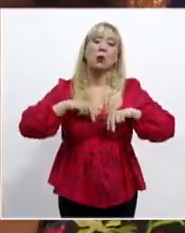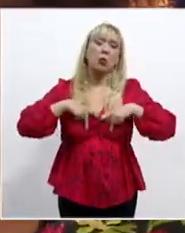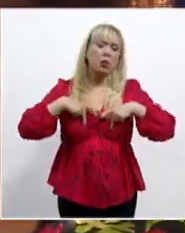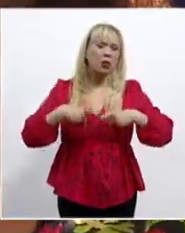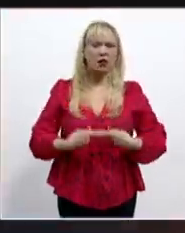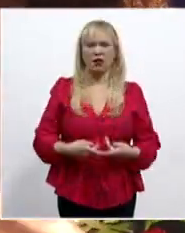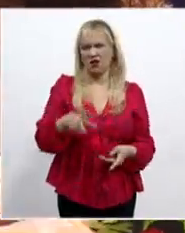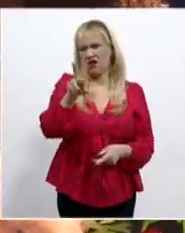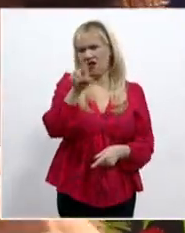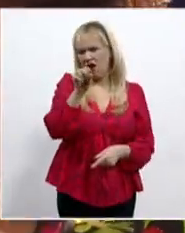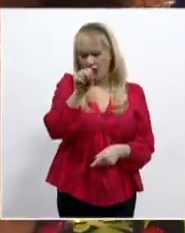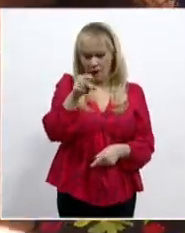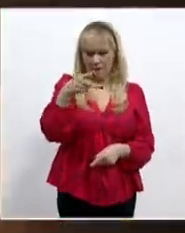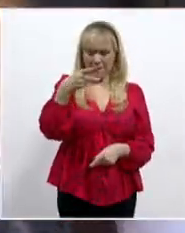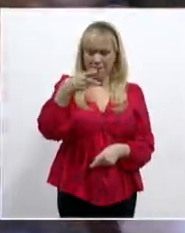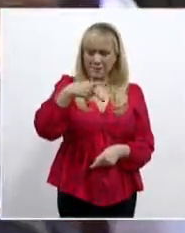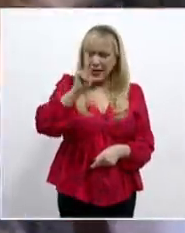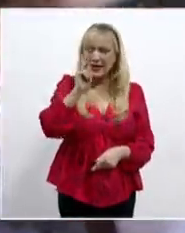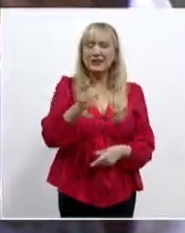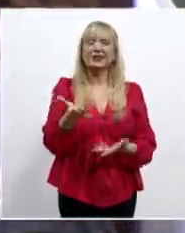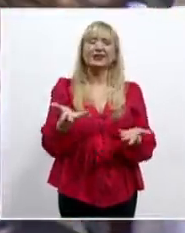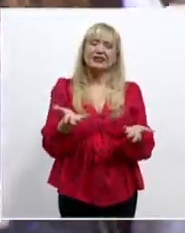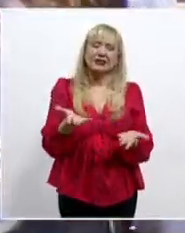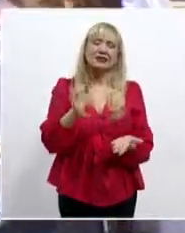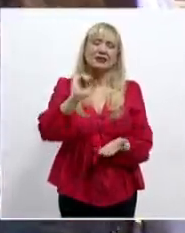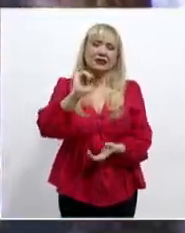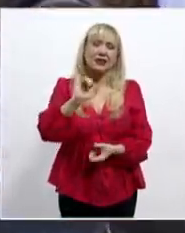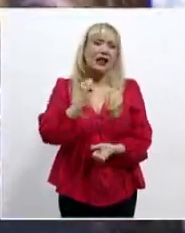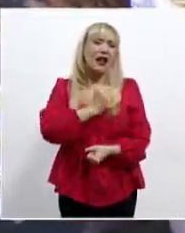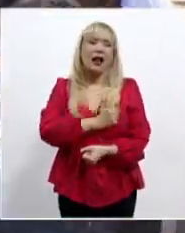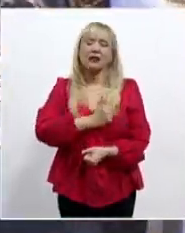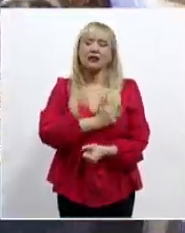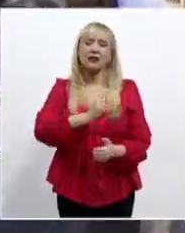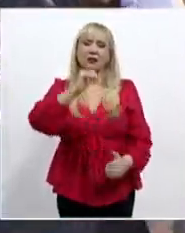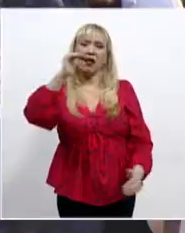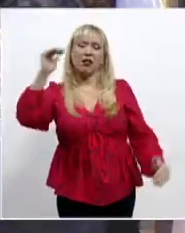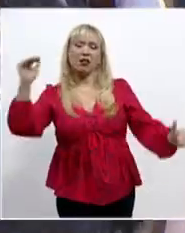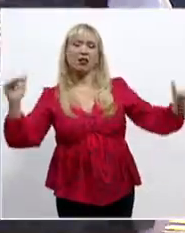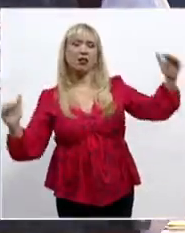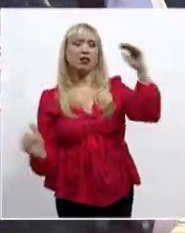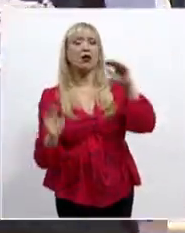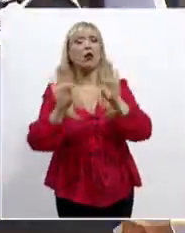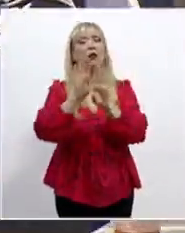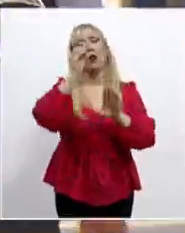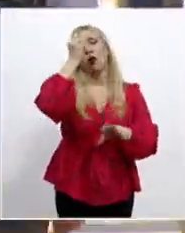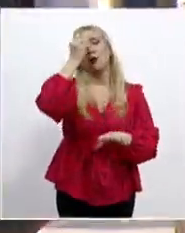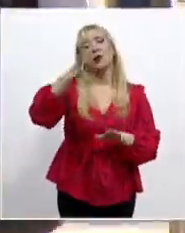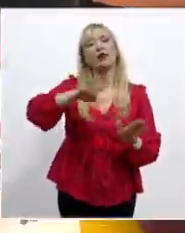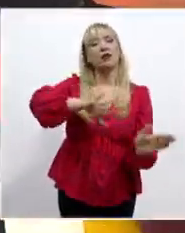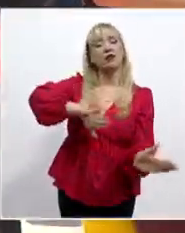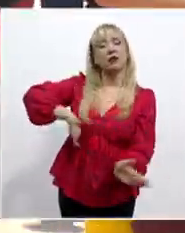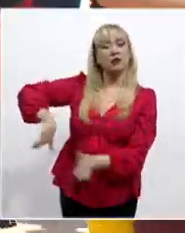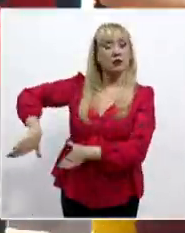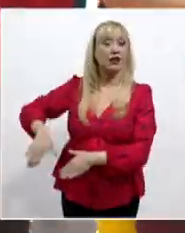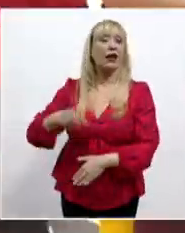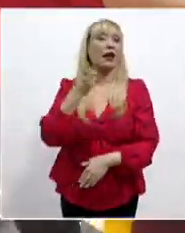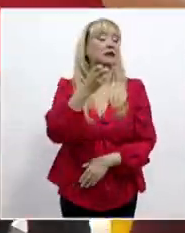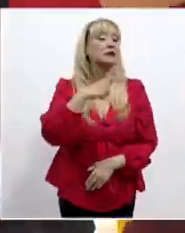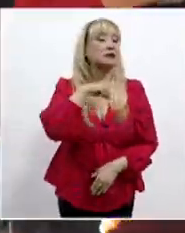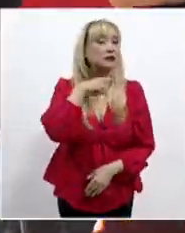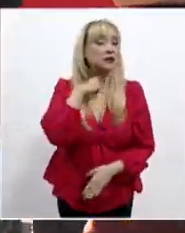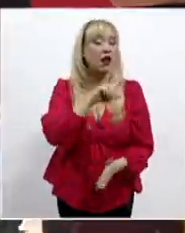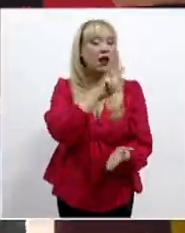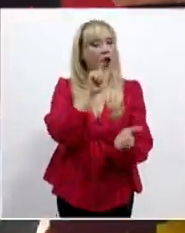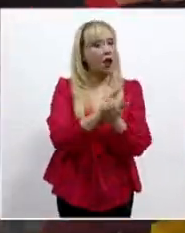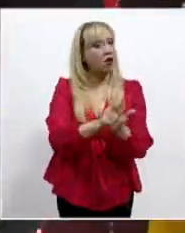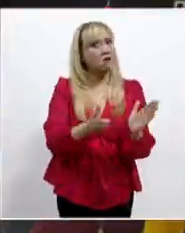de la edad combinado con los contextos de inequidad y desigualdad pueden colocar a las personas adultas mayores en esa condición. Con este